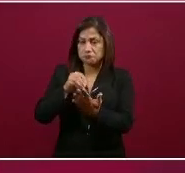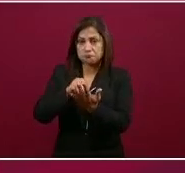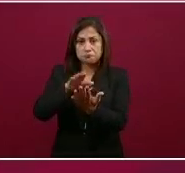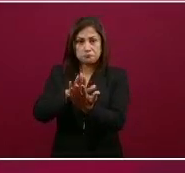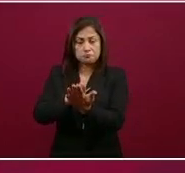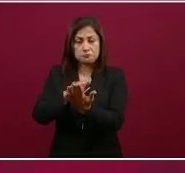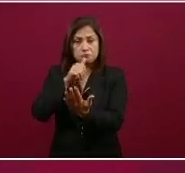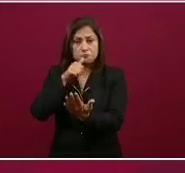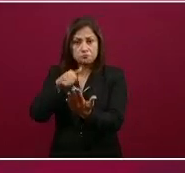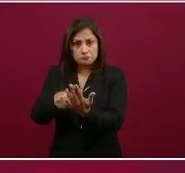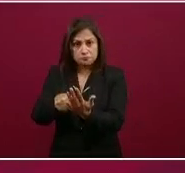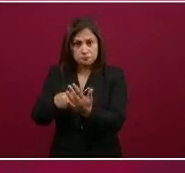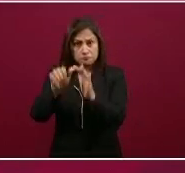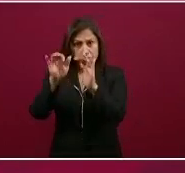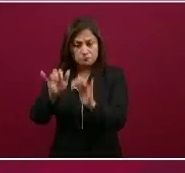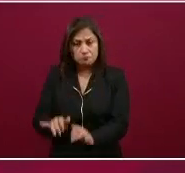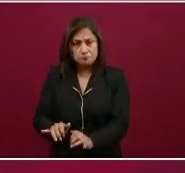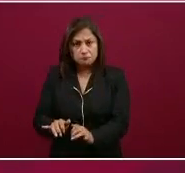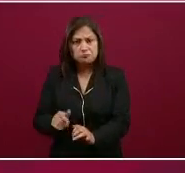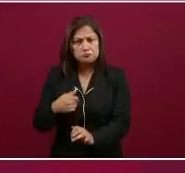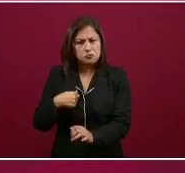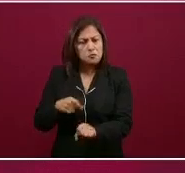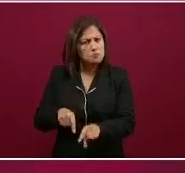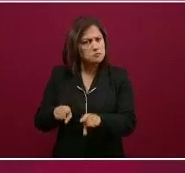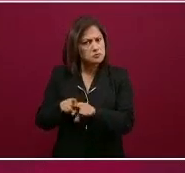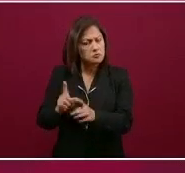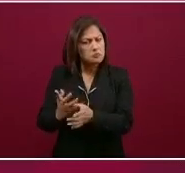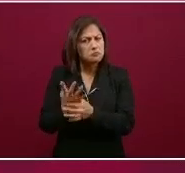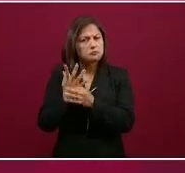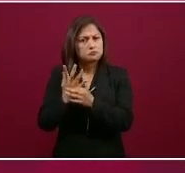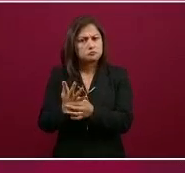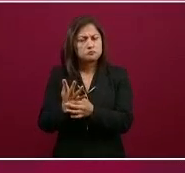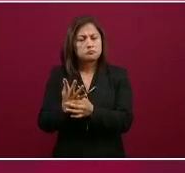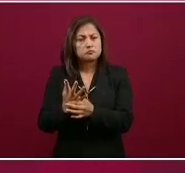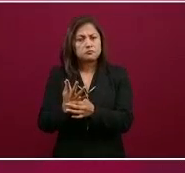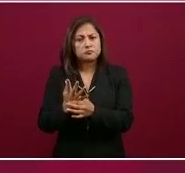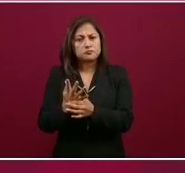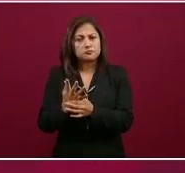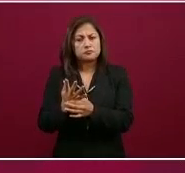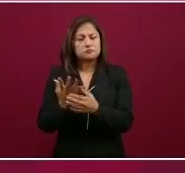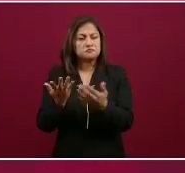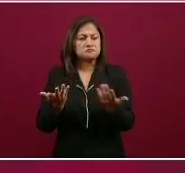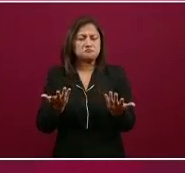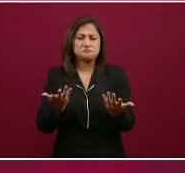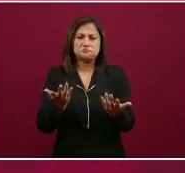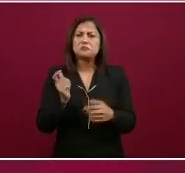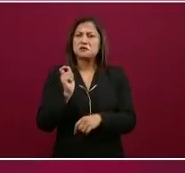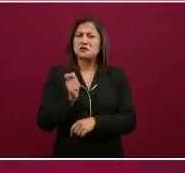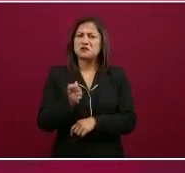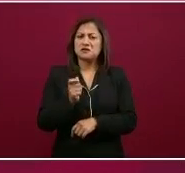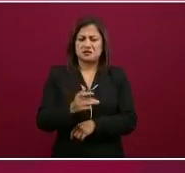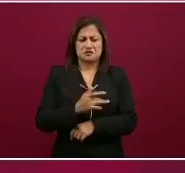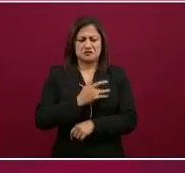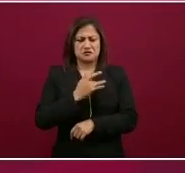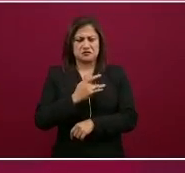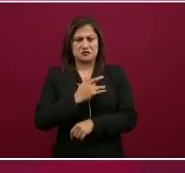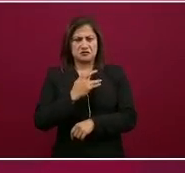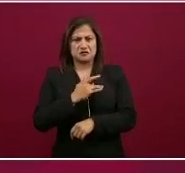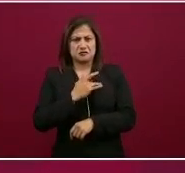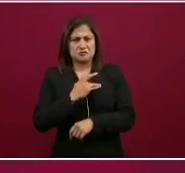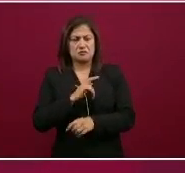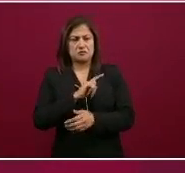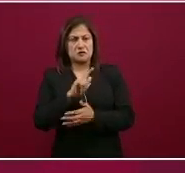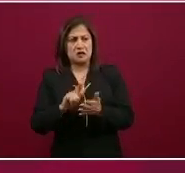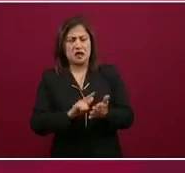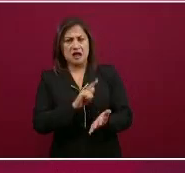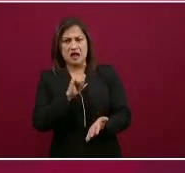no consideramos que deba de aplicarse la ley del talión.